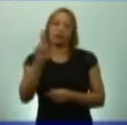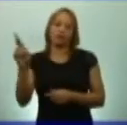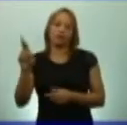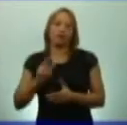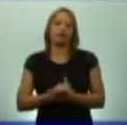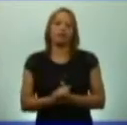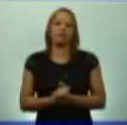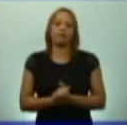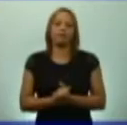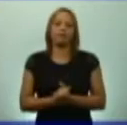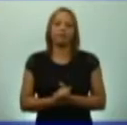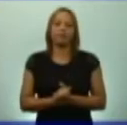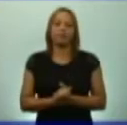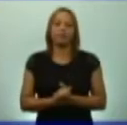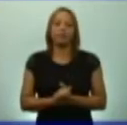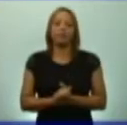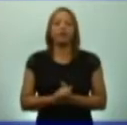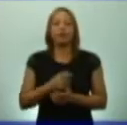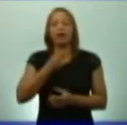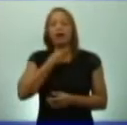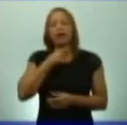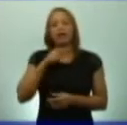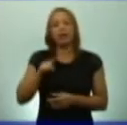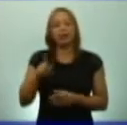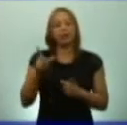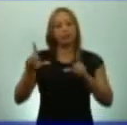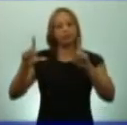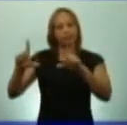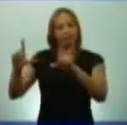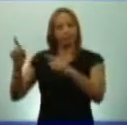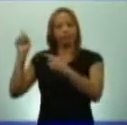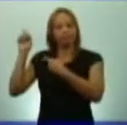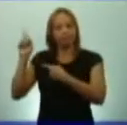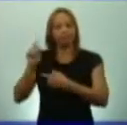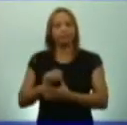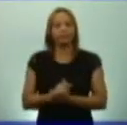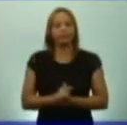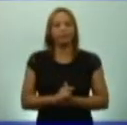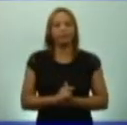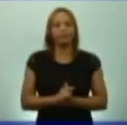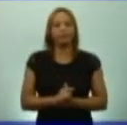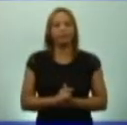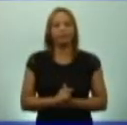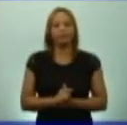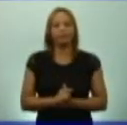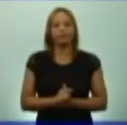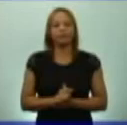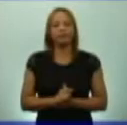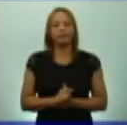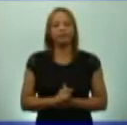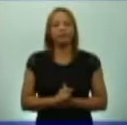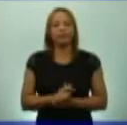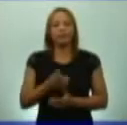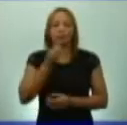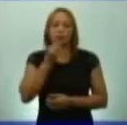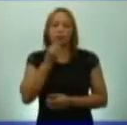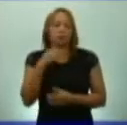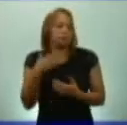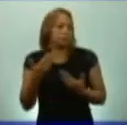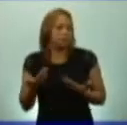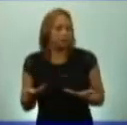le ofrecemos algunos ejemplos de esas agresiones imperialistas. Y podemos decir